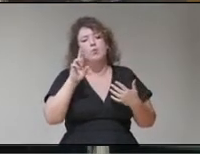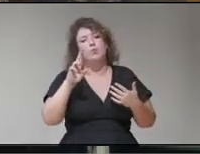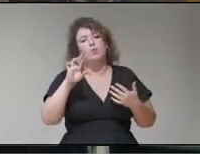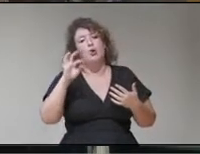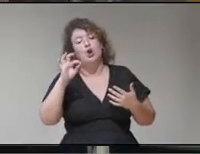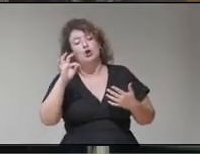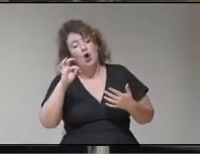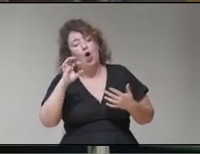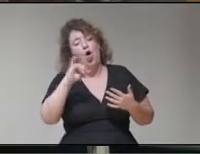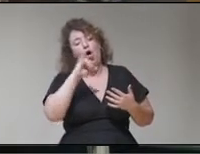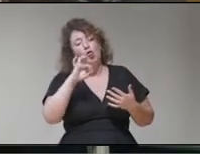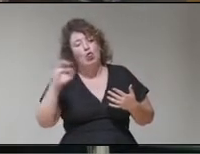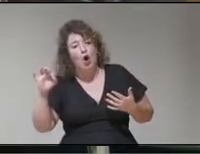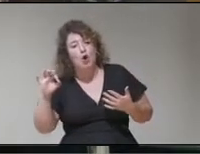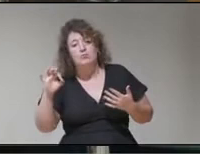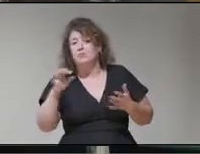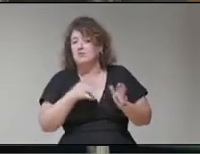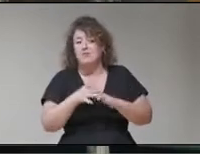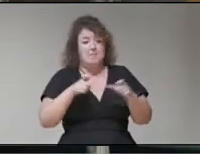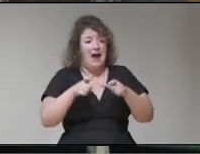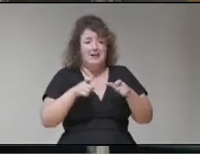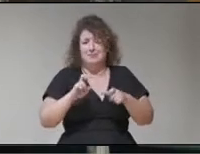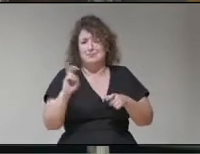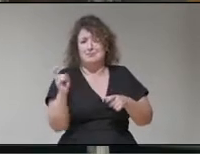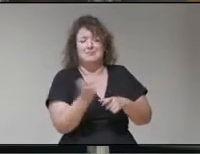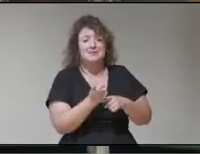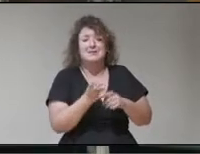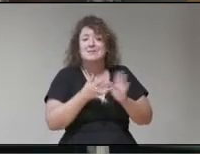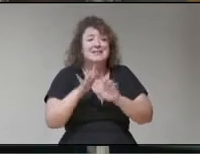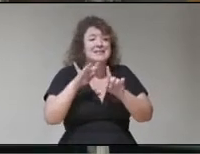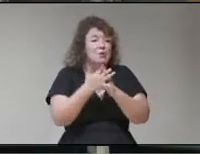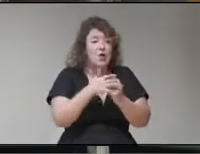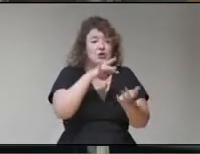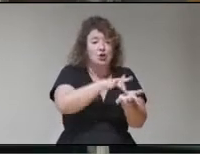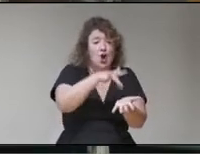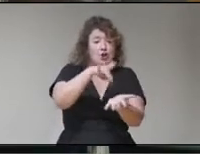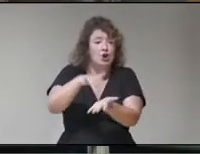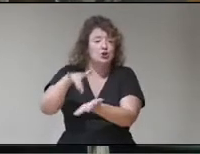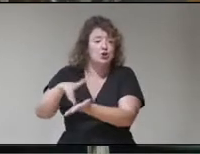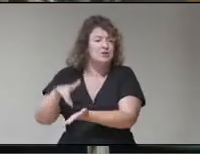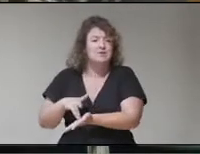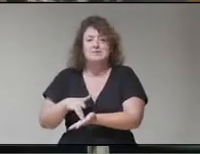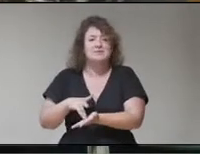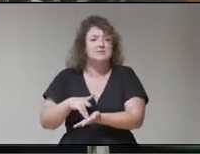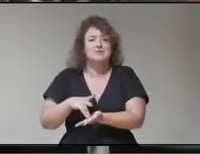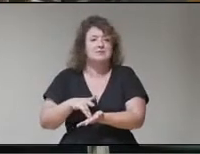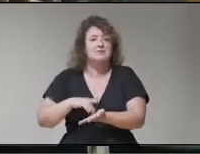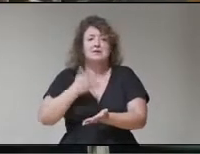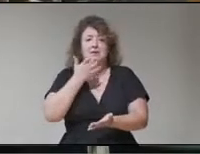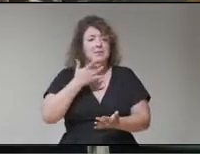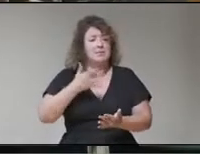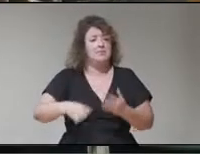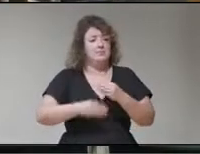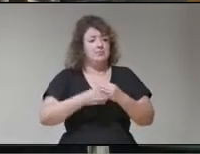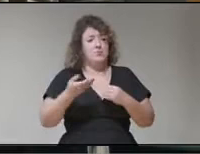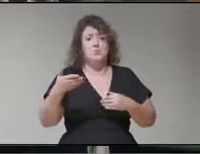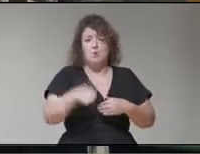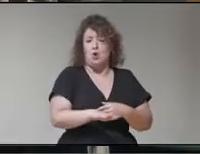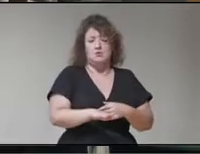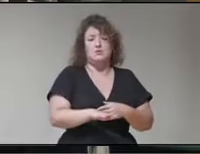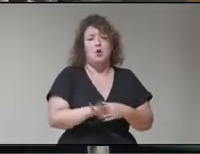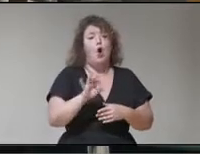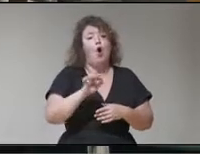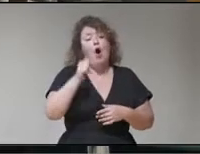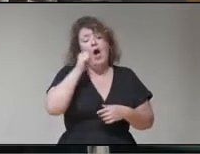Pues inevitablemente, siempre y en todos los casos, eso resulta en una morbilidad terrible y la mayor parte de las veces en un